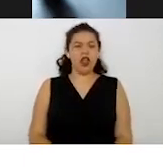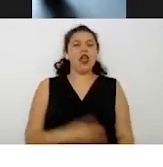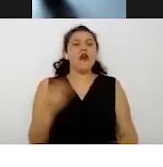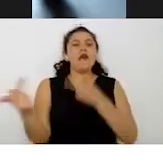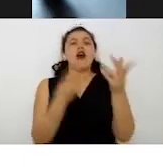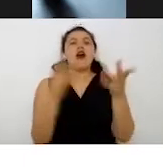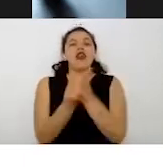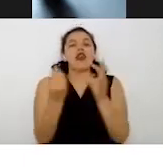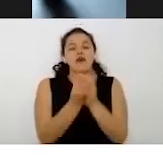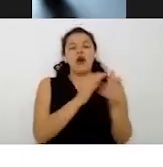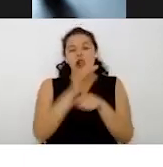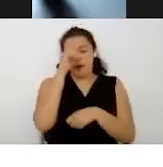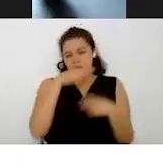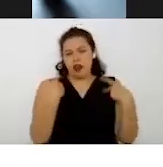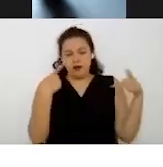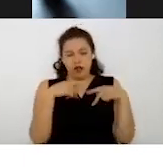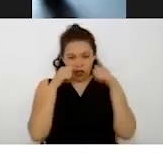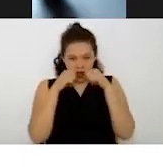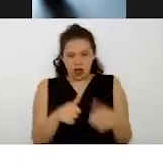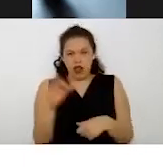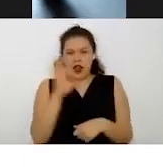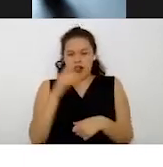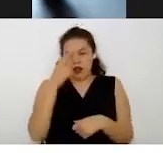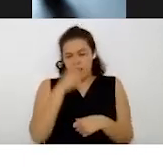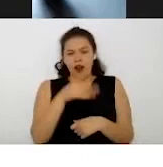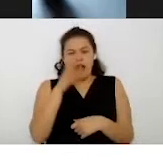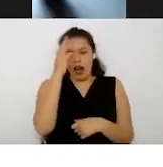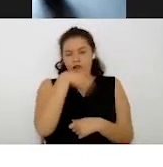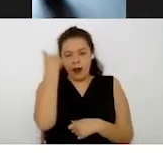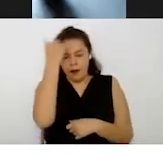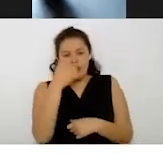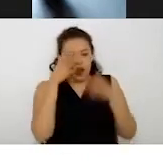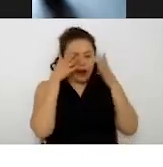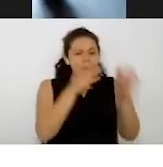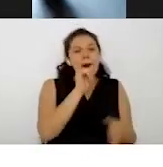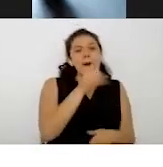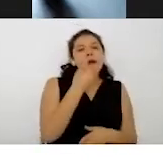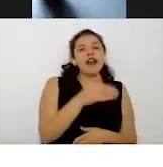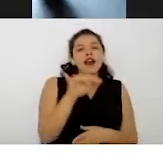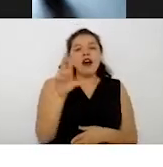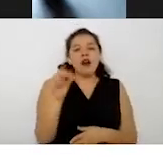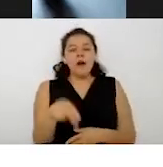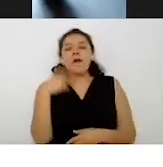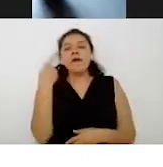a una víctima para determinar si está consciente o inconsciente? Su nombre. ¿Ok?